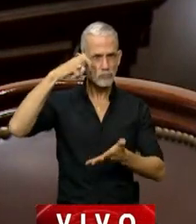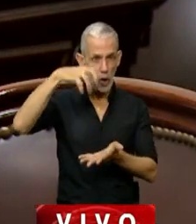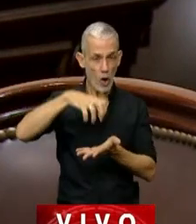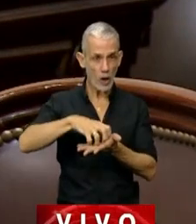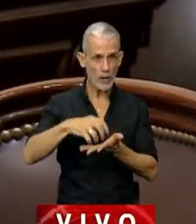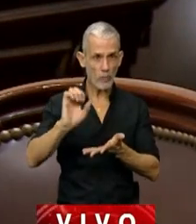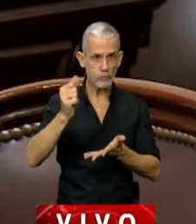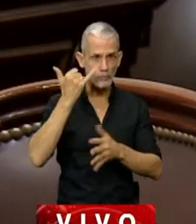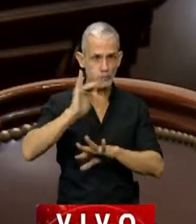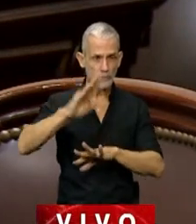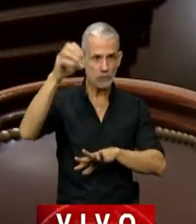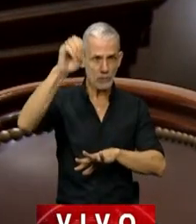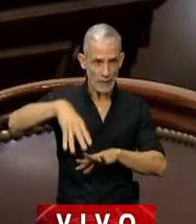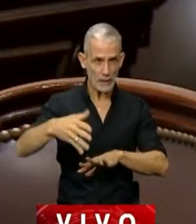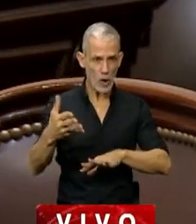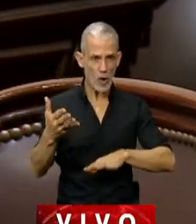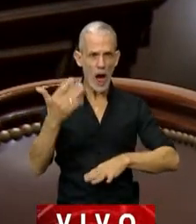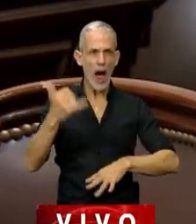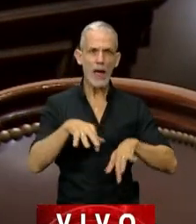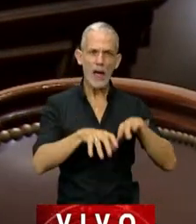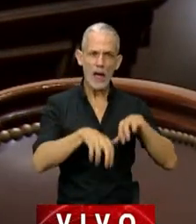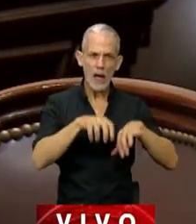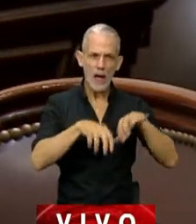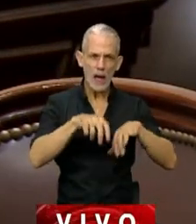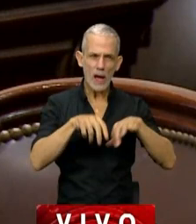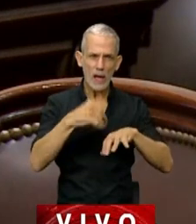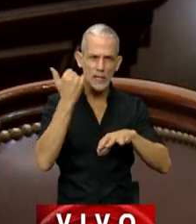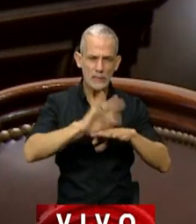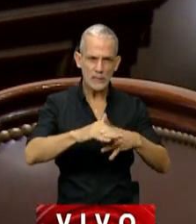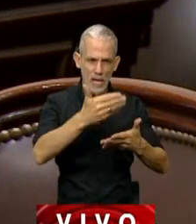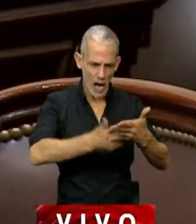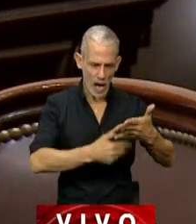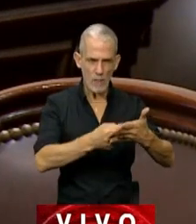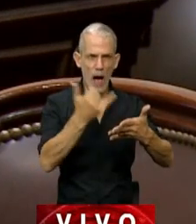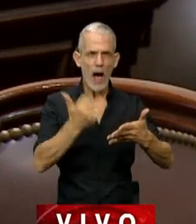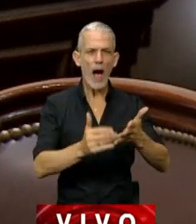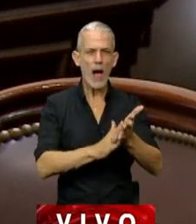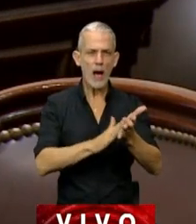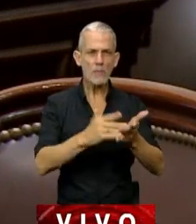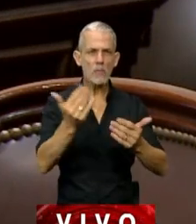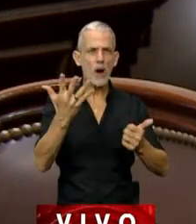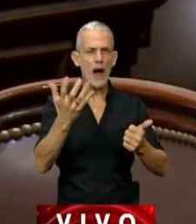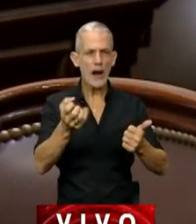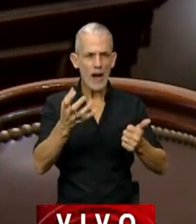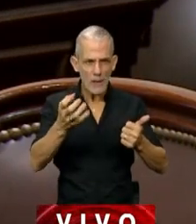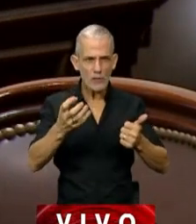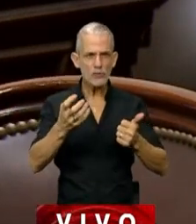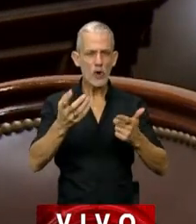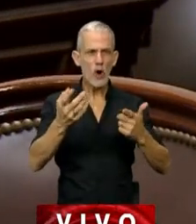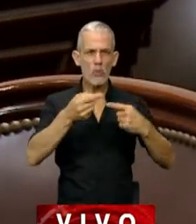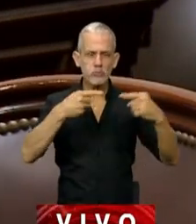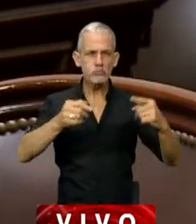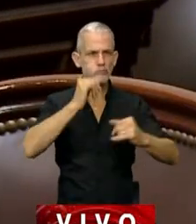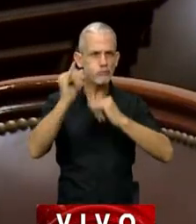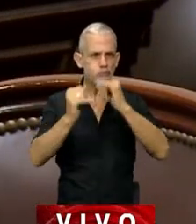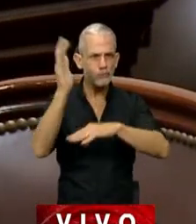de la Nación, está la versión taquigráfica, está la grabación de las